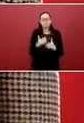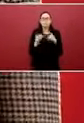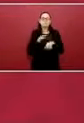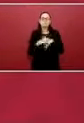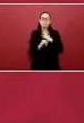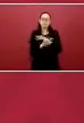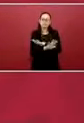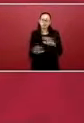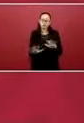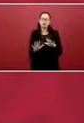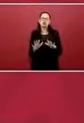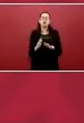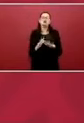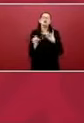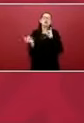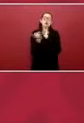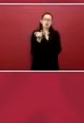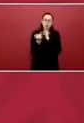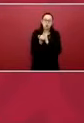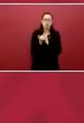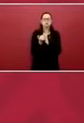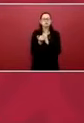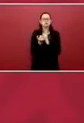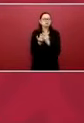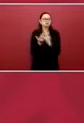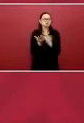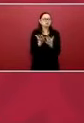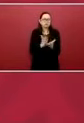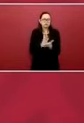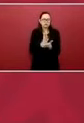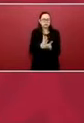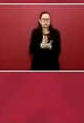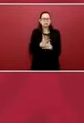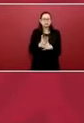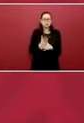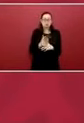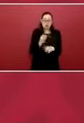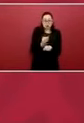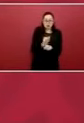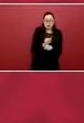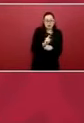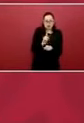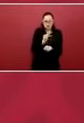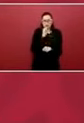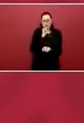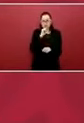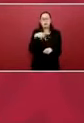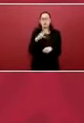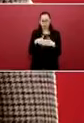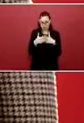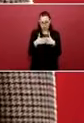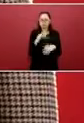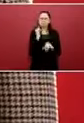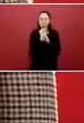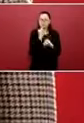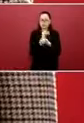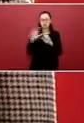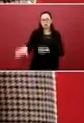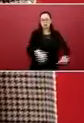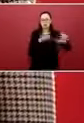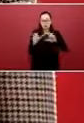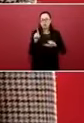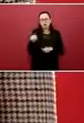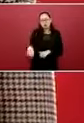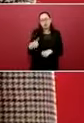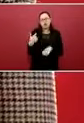información, además que puede estar accesible, no por el momento, pero hacia adelante en internet, con su número de beneficiario, para que puedan